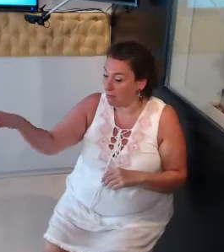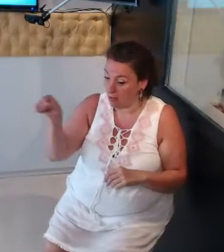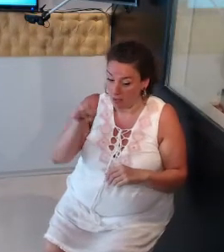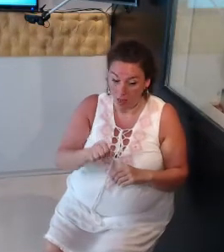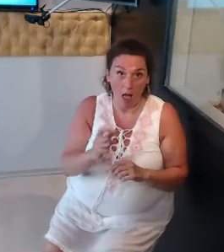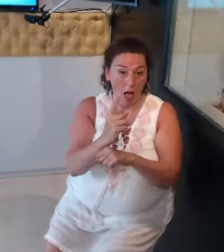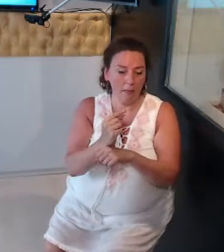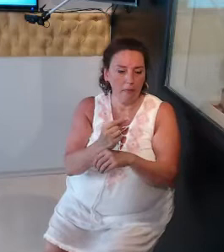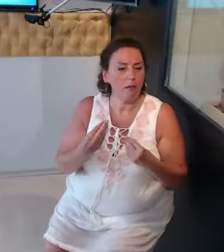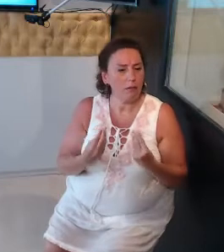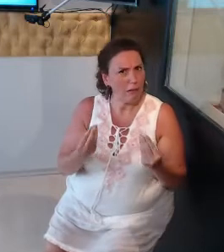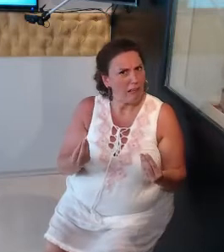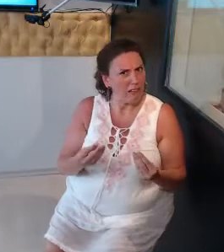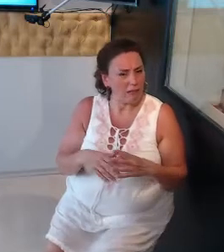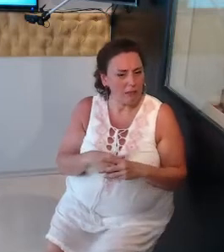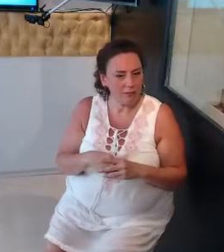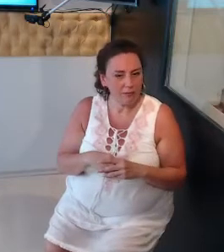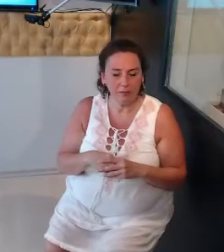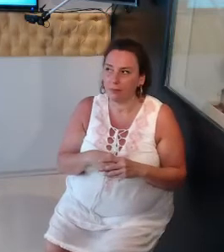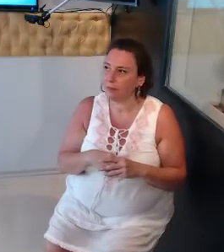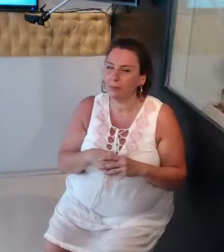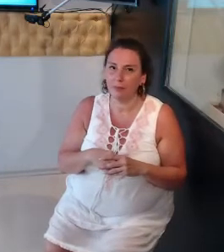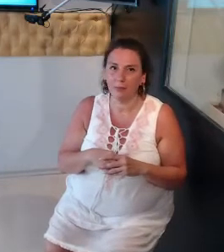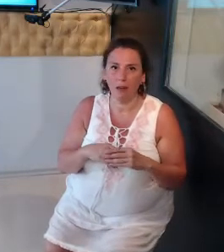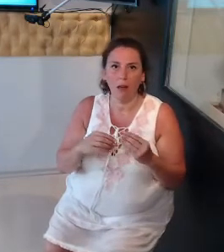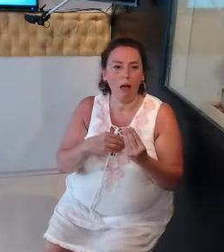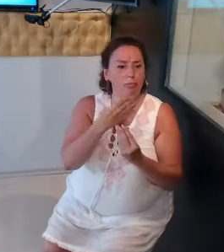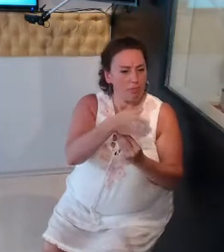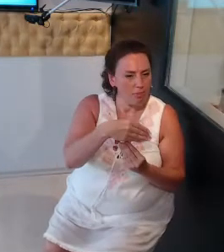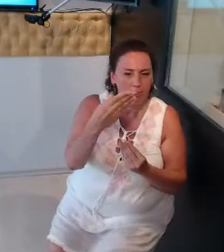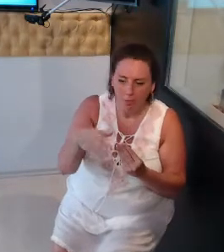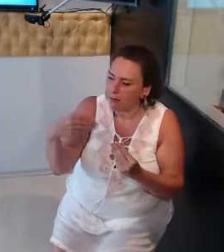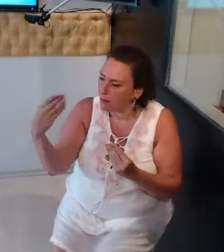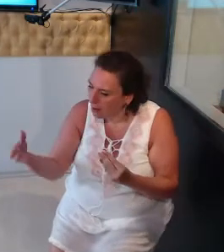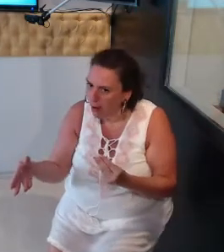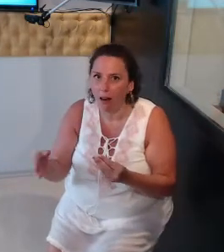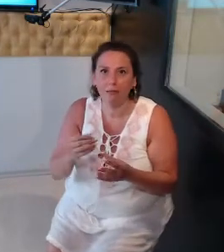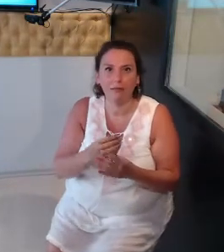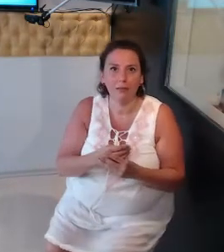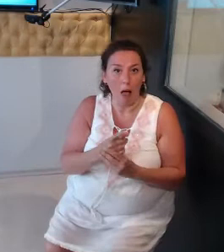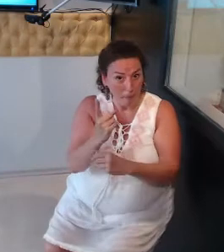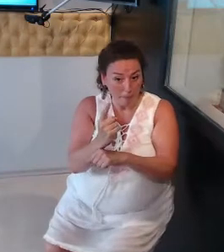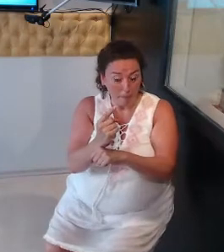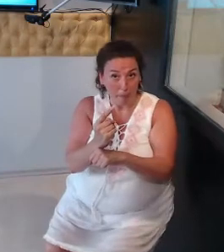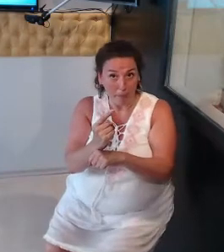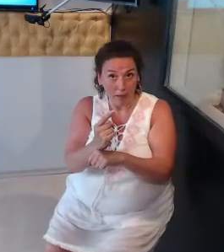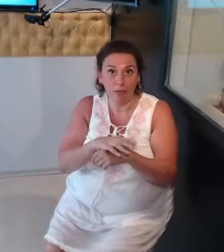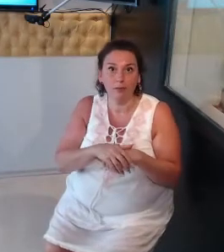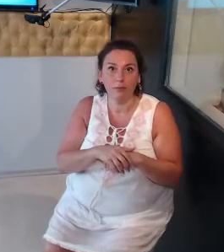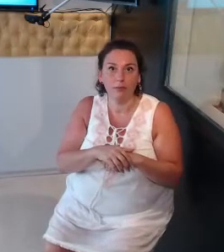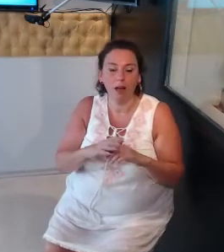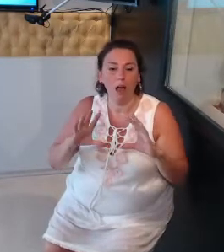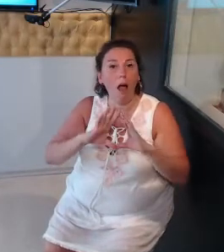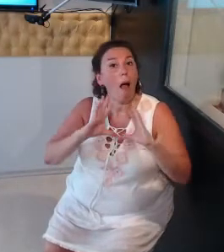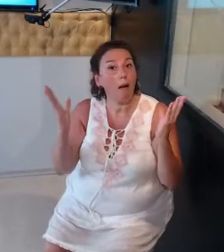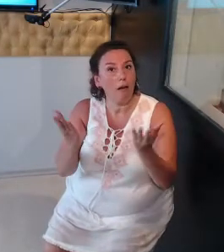¿Y qué tiene que hacer el perro? Tiene que hacer los pinos. Tiene que tirar los pinos. Hace para un buen. ¿Y cómo se ingenia? Porque... ¿En vez de usar una pelota, usan un